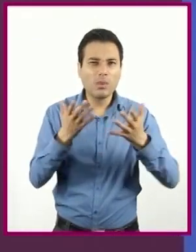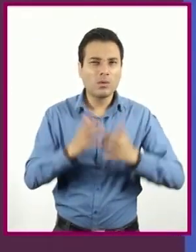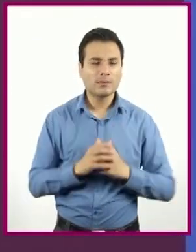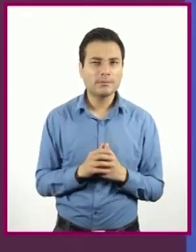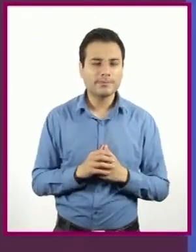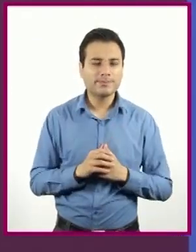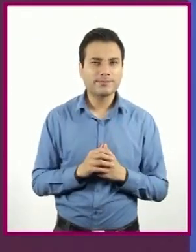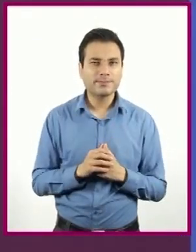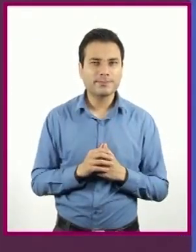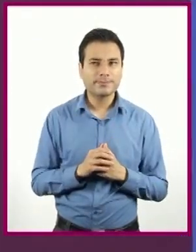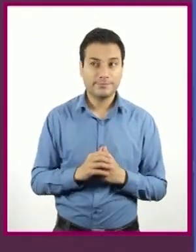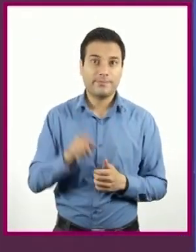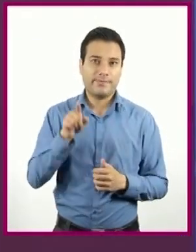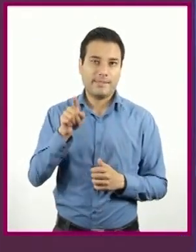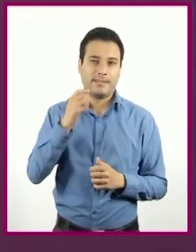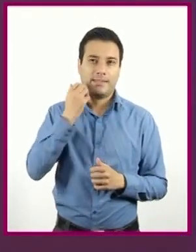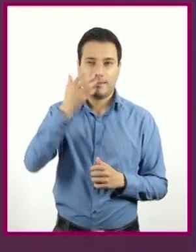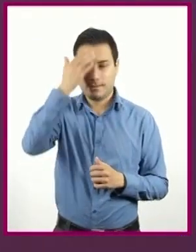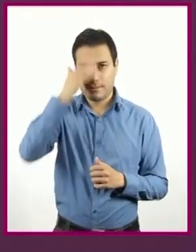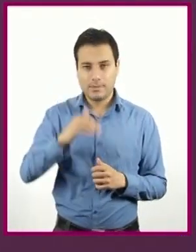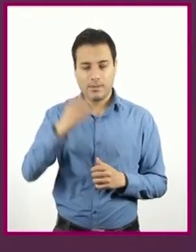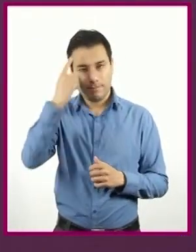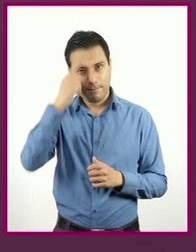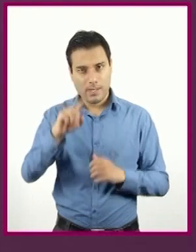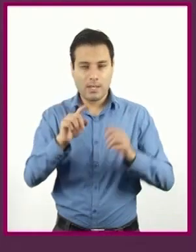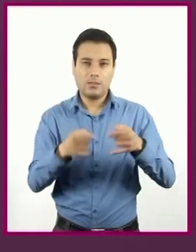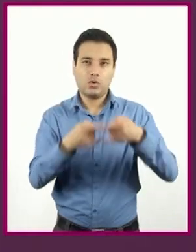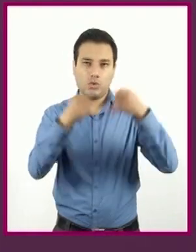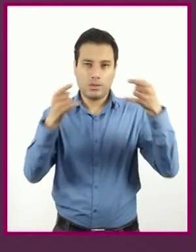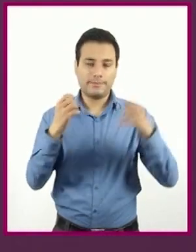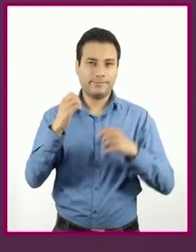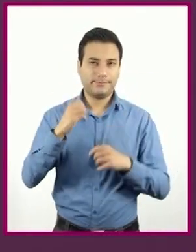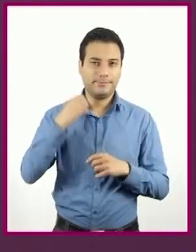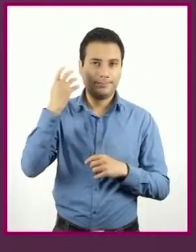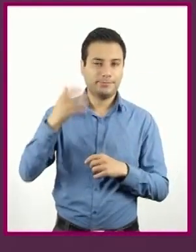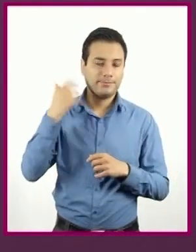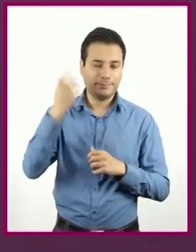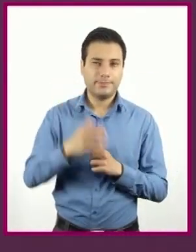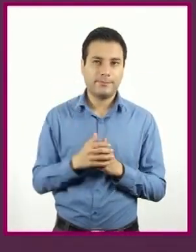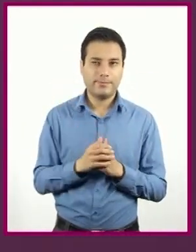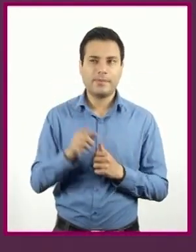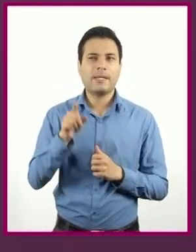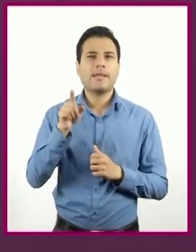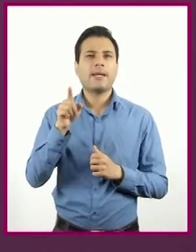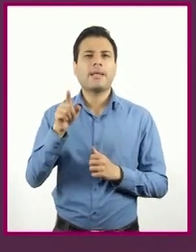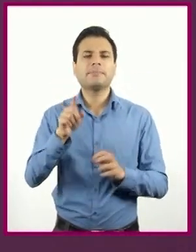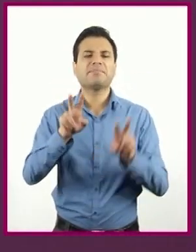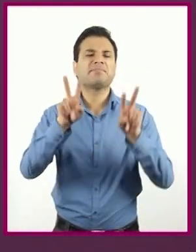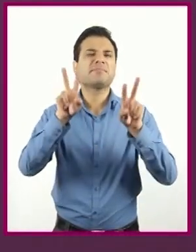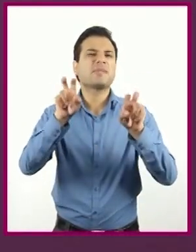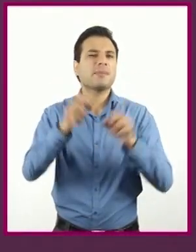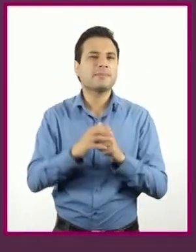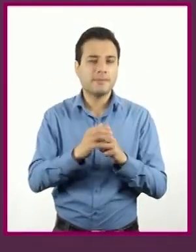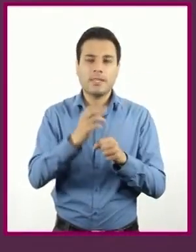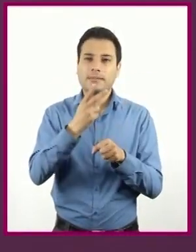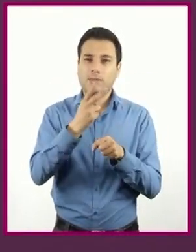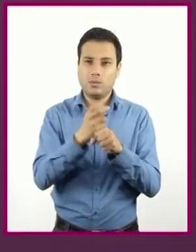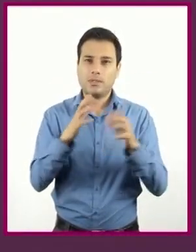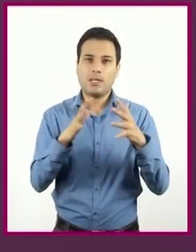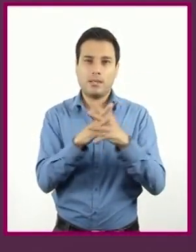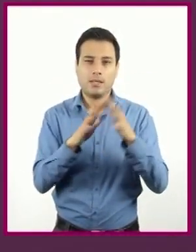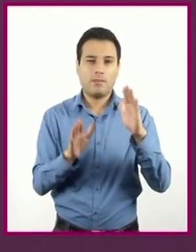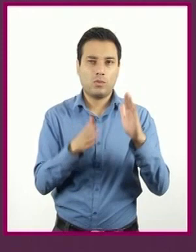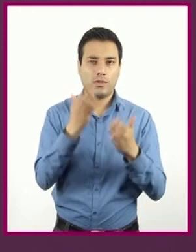investigue para exponer en su clase de historia. Escogió trabajar en torno a la Segunda Guerra Mundial, en